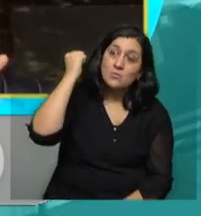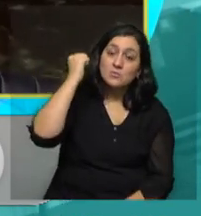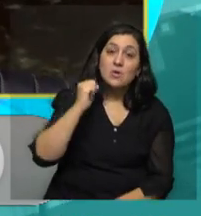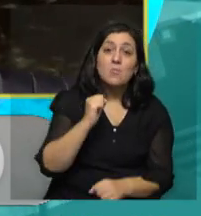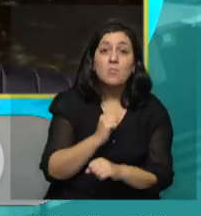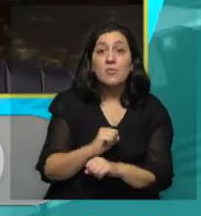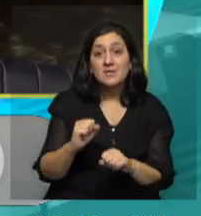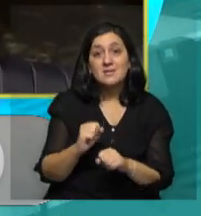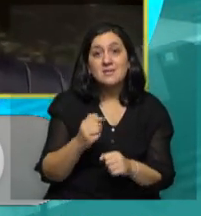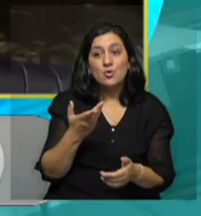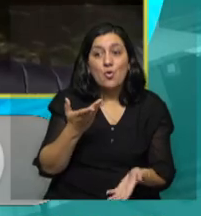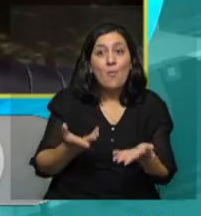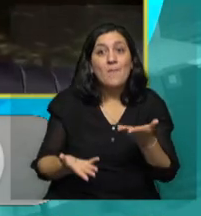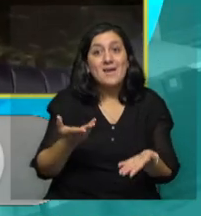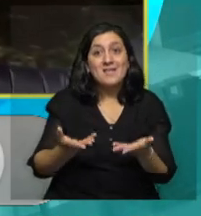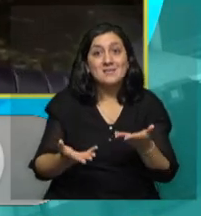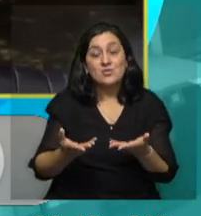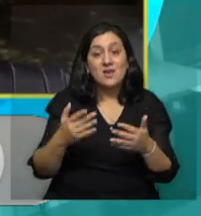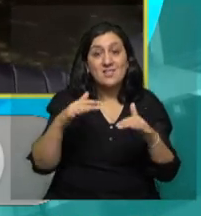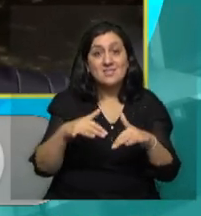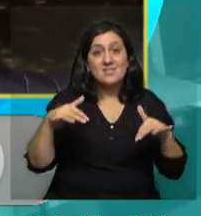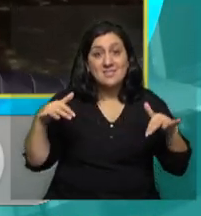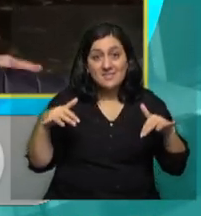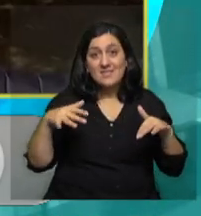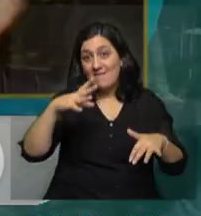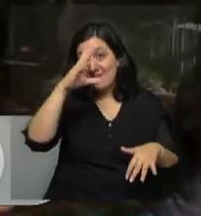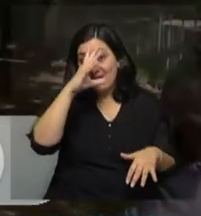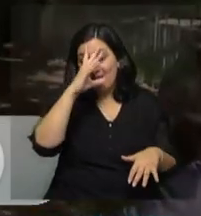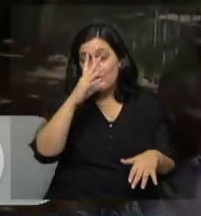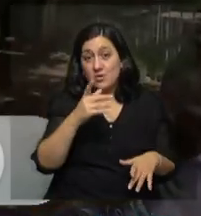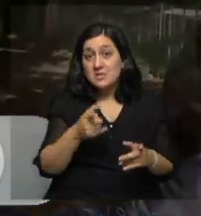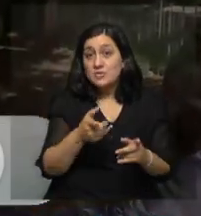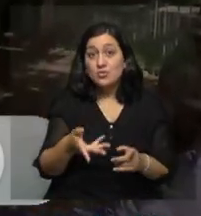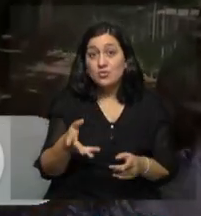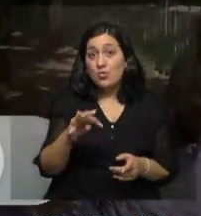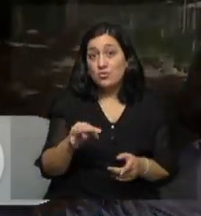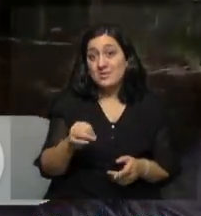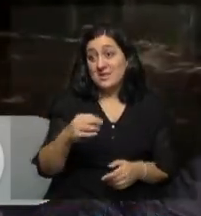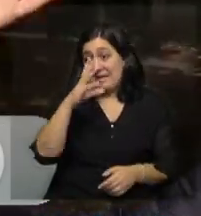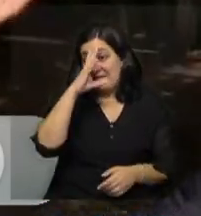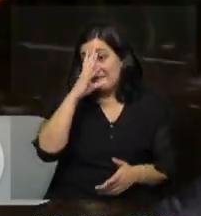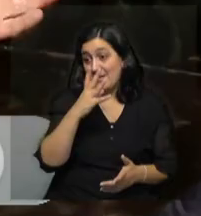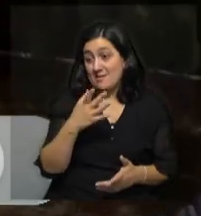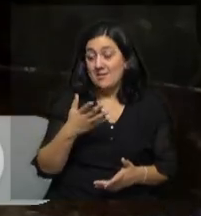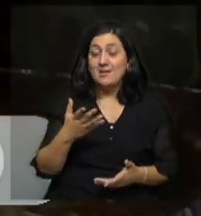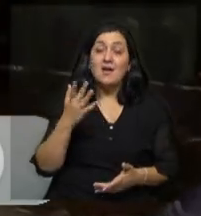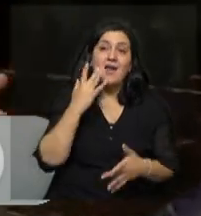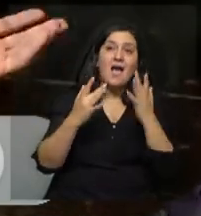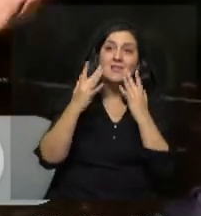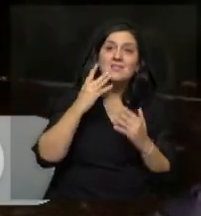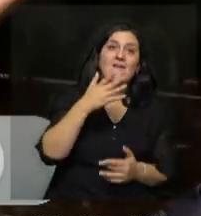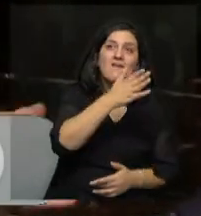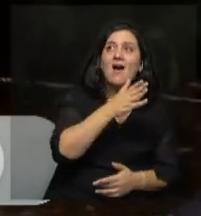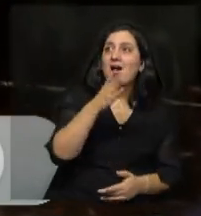hacer como una comparación con el tablado en sí. Y es algo que pasa cotidianamente en carnaval, del artista popular yendo de